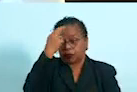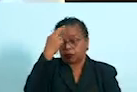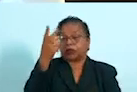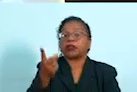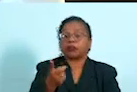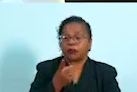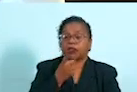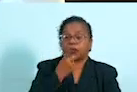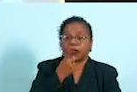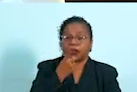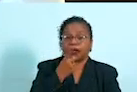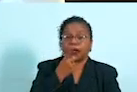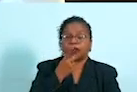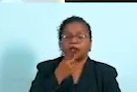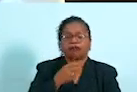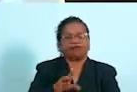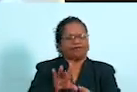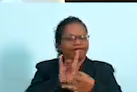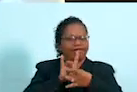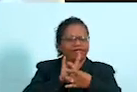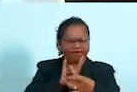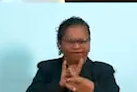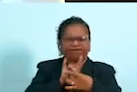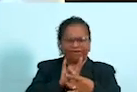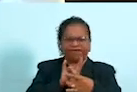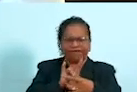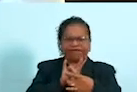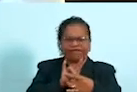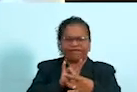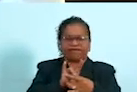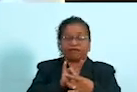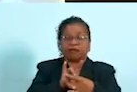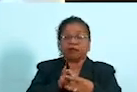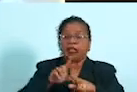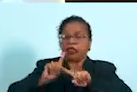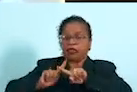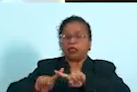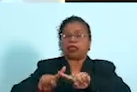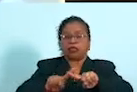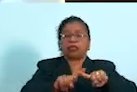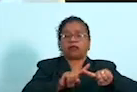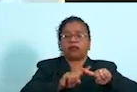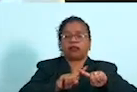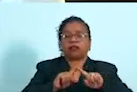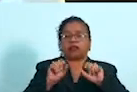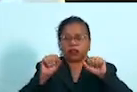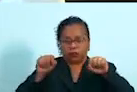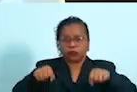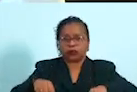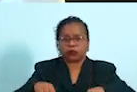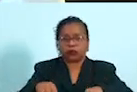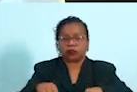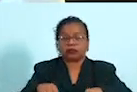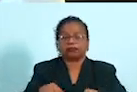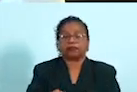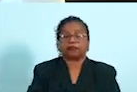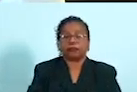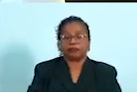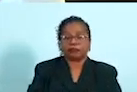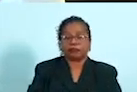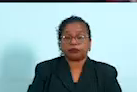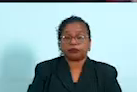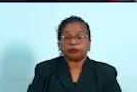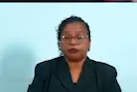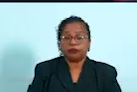amigable, y hemos iniciado un proceso de diversificación y de ampliación del alcance de